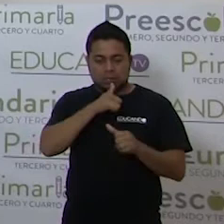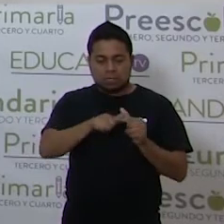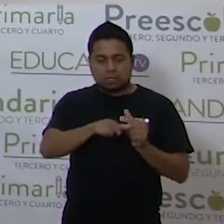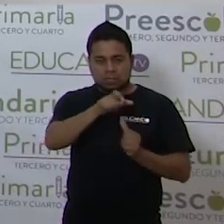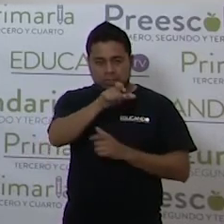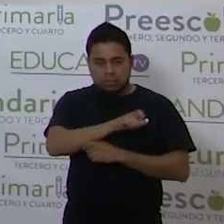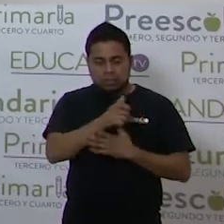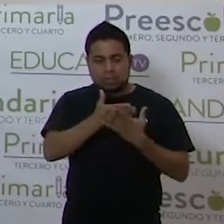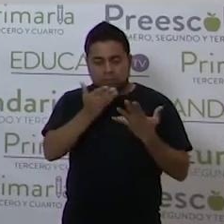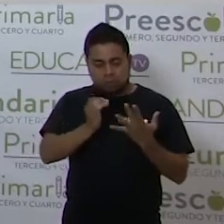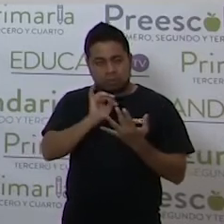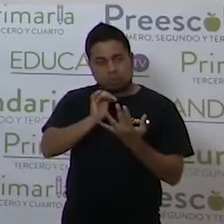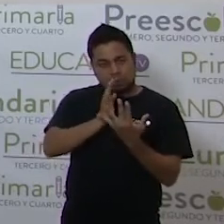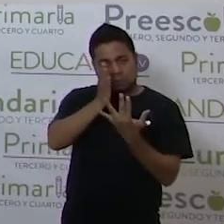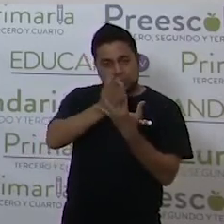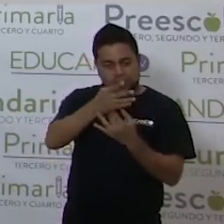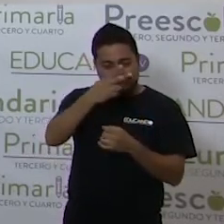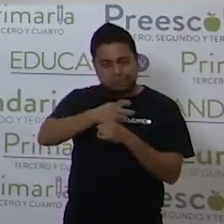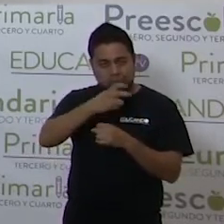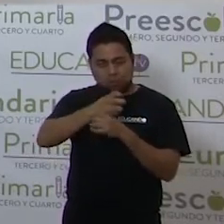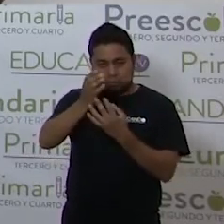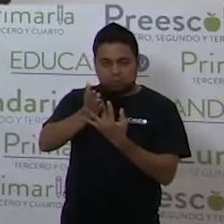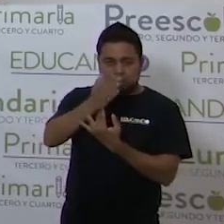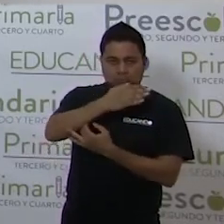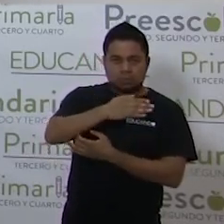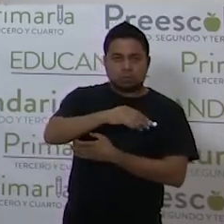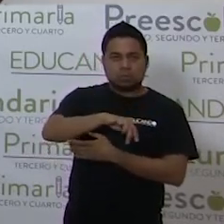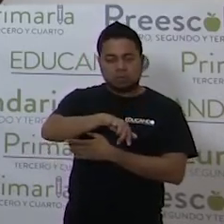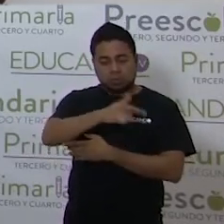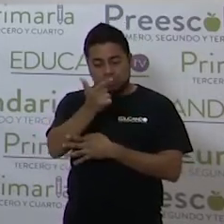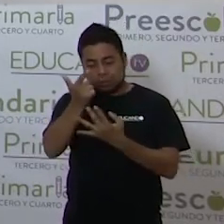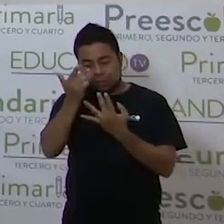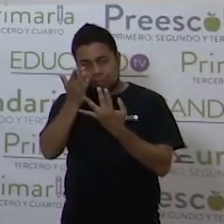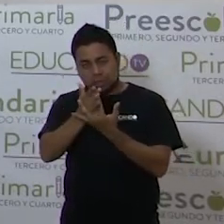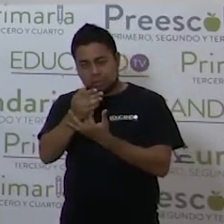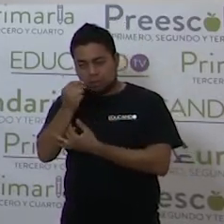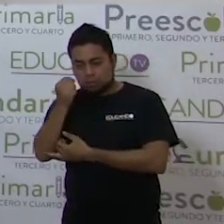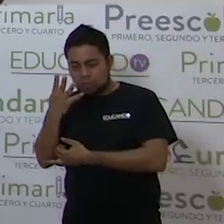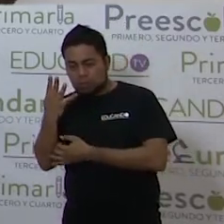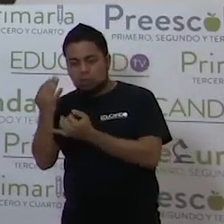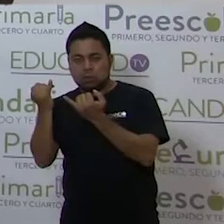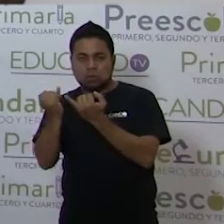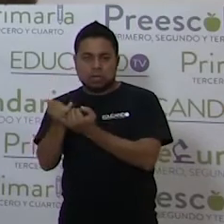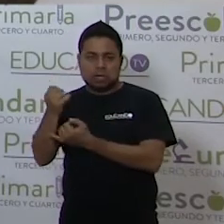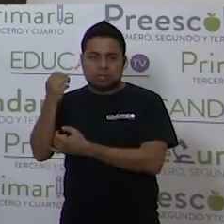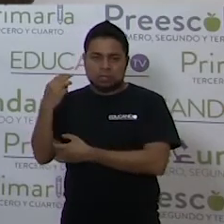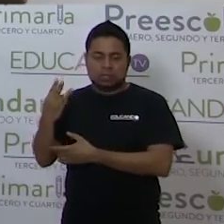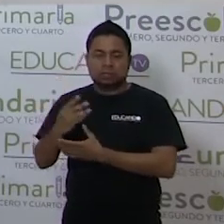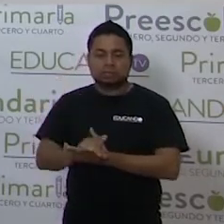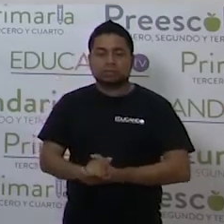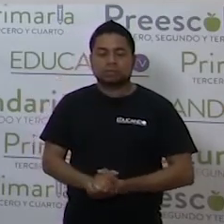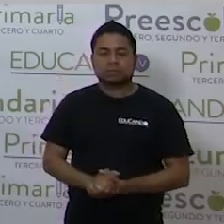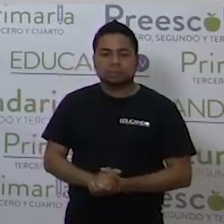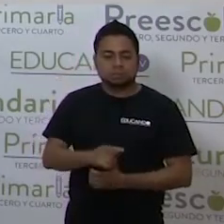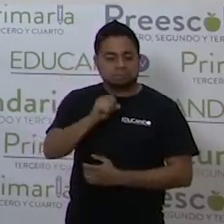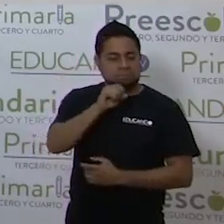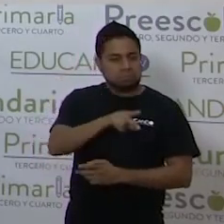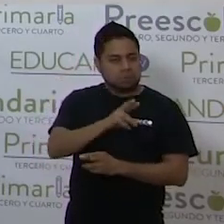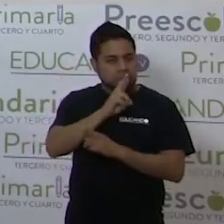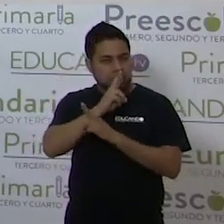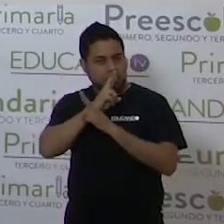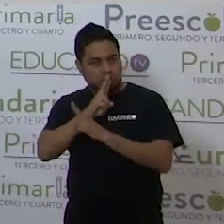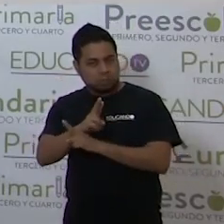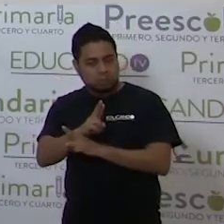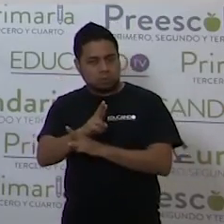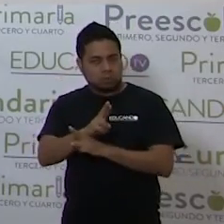sí vamos a dividir en el segundo miembro 12 entre 4 3 es el mismo resultado que